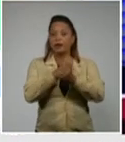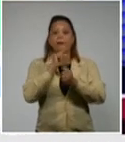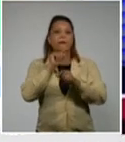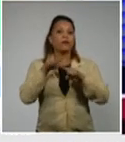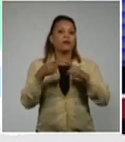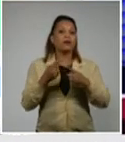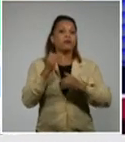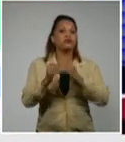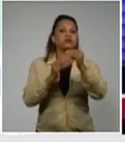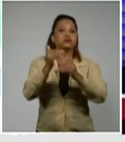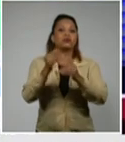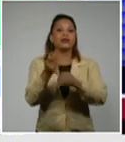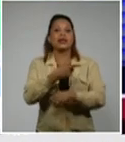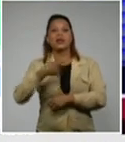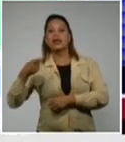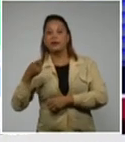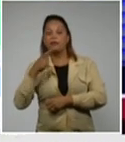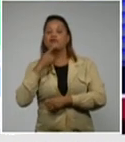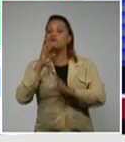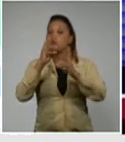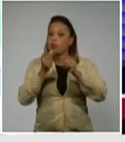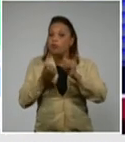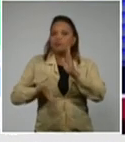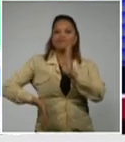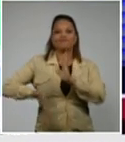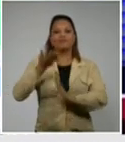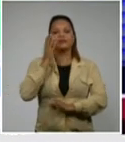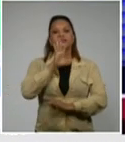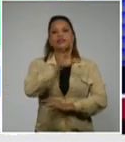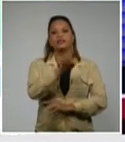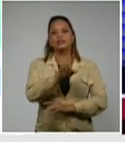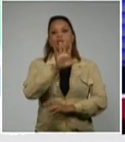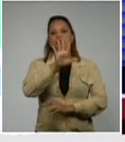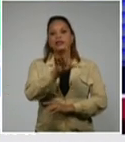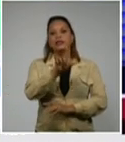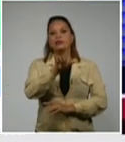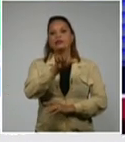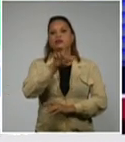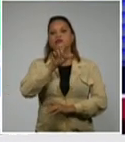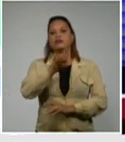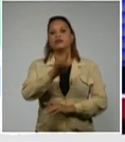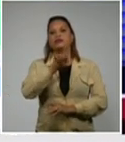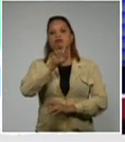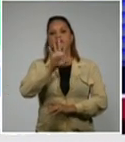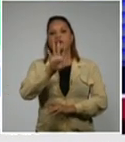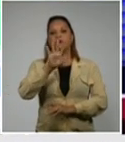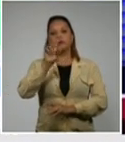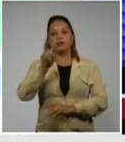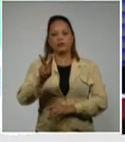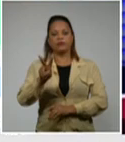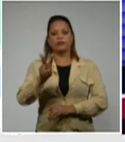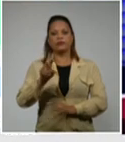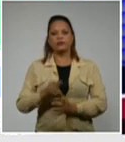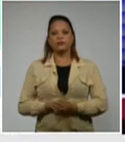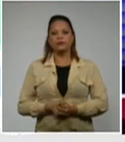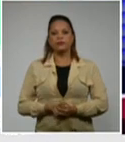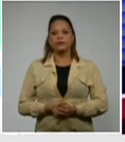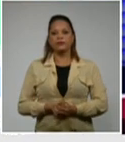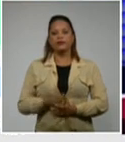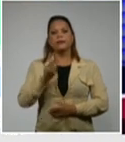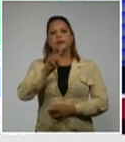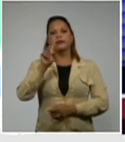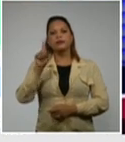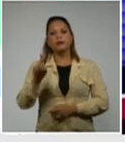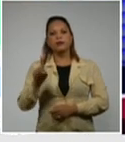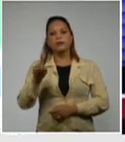pacientes, un número elevado, 152. Los 21 personas diagnosticadas